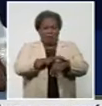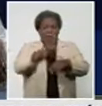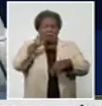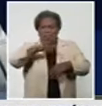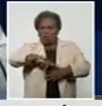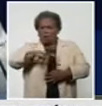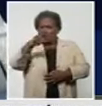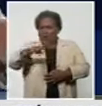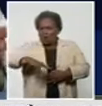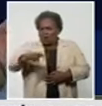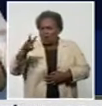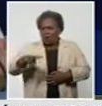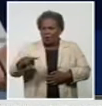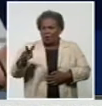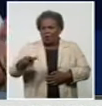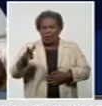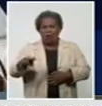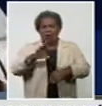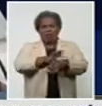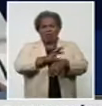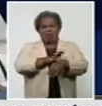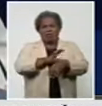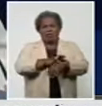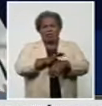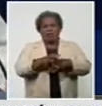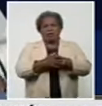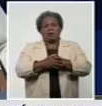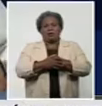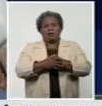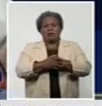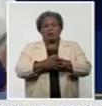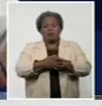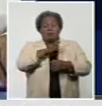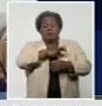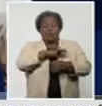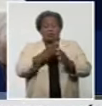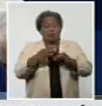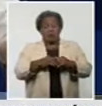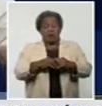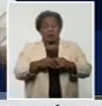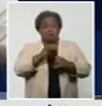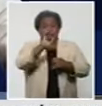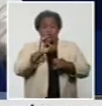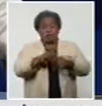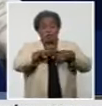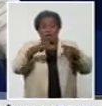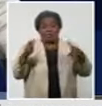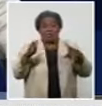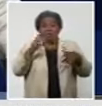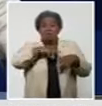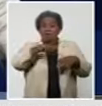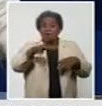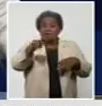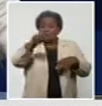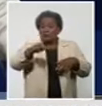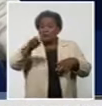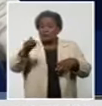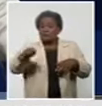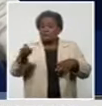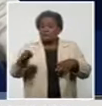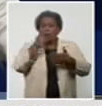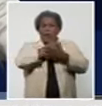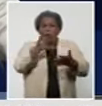buscando, teniendo en cuenta que esto es asintomático en un alto por ciento, buscando casos confirmados